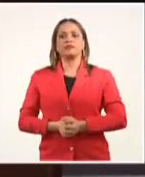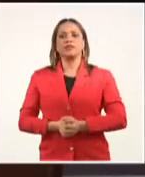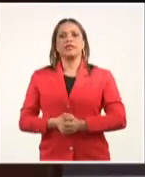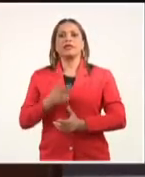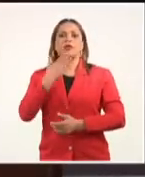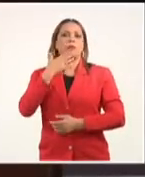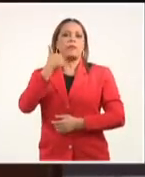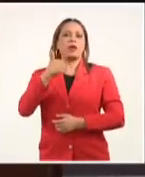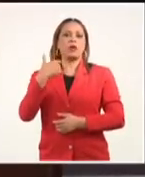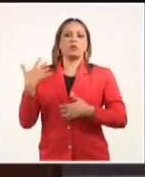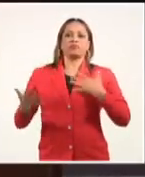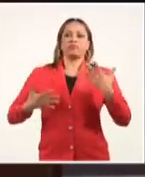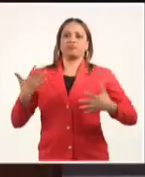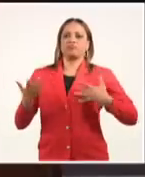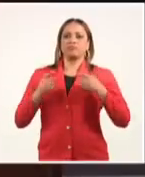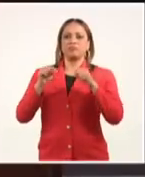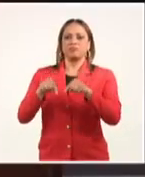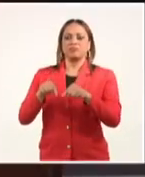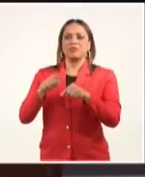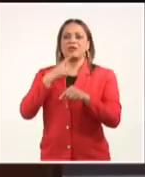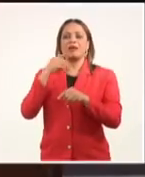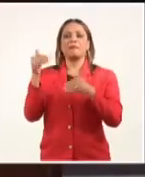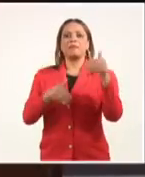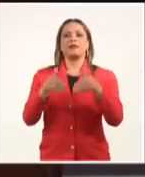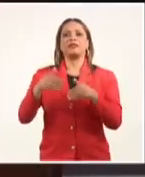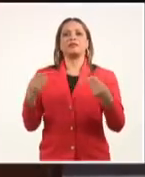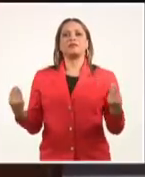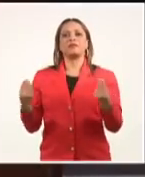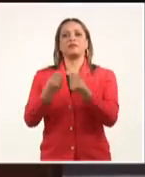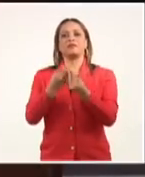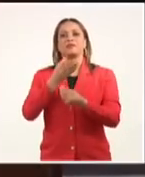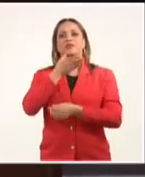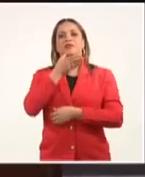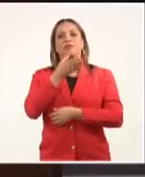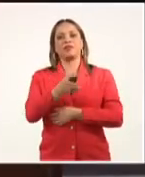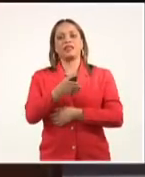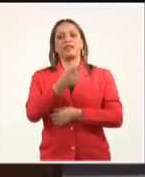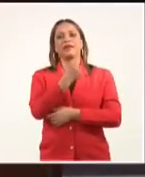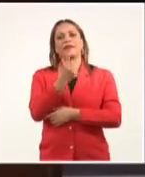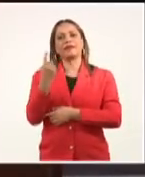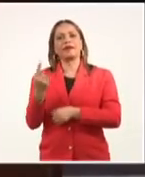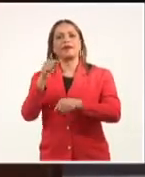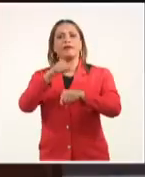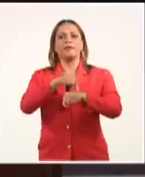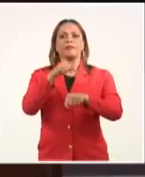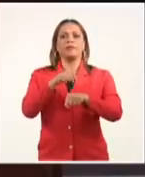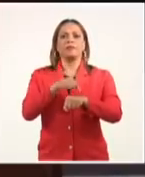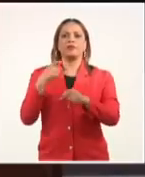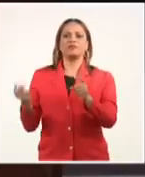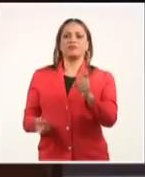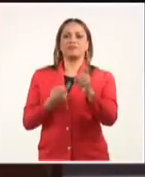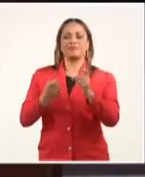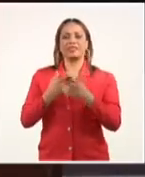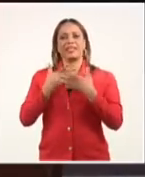satisfacción es haber estado junto a Fidel en cada momento de